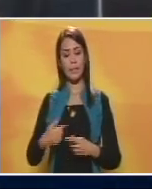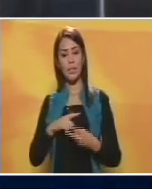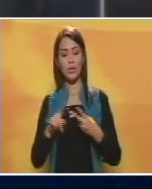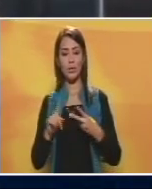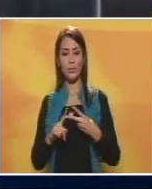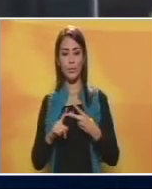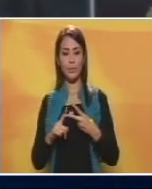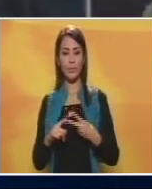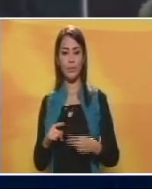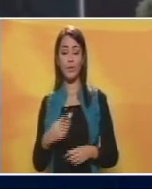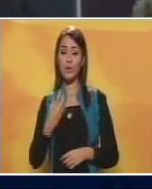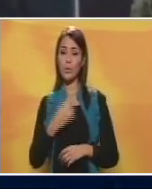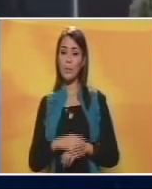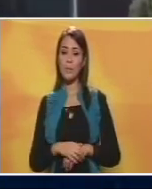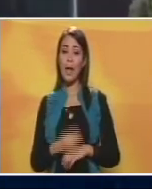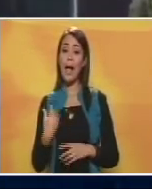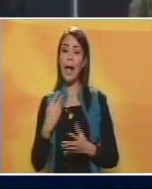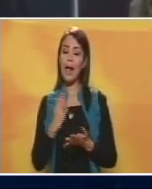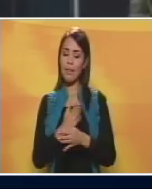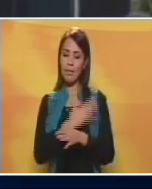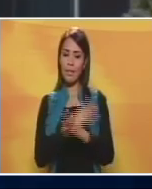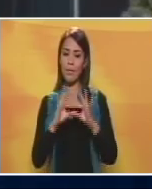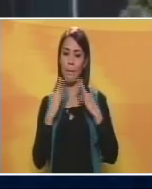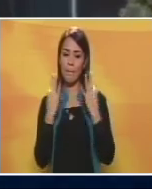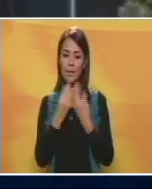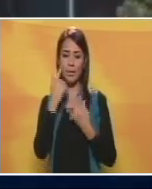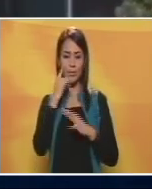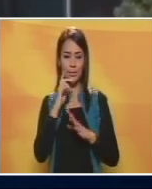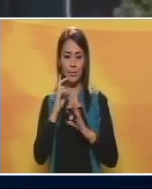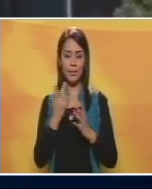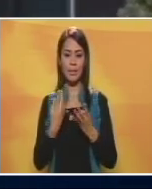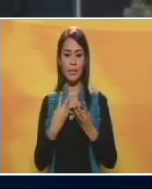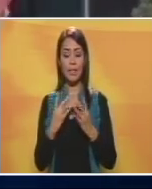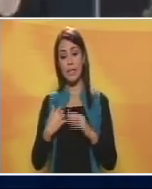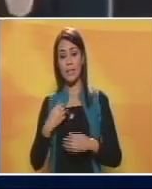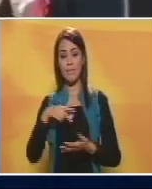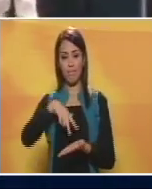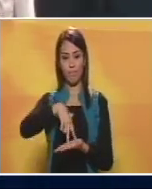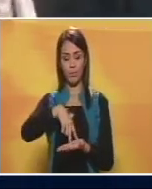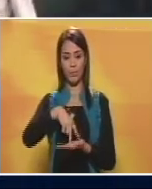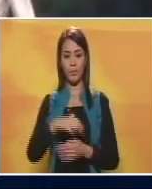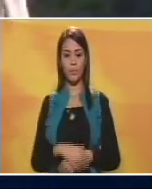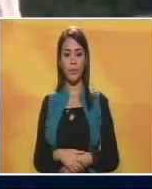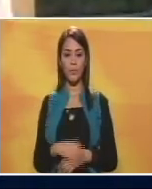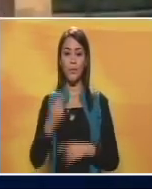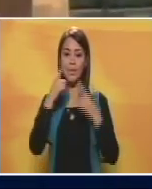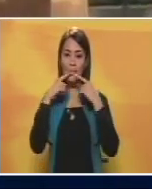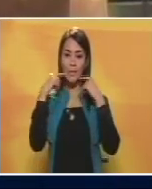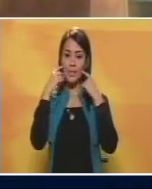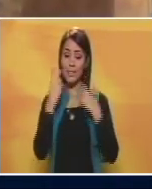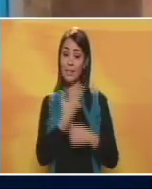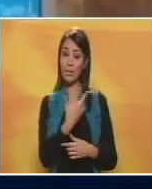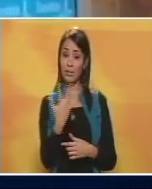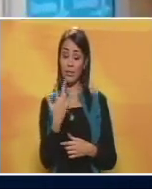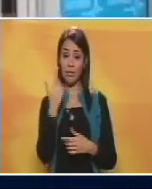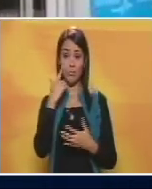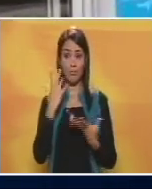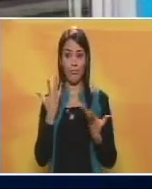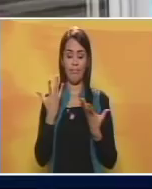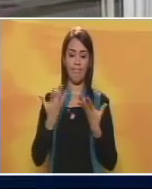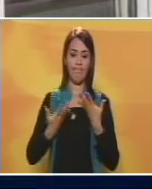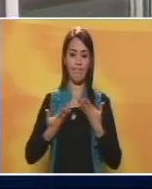suegra. Antes de entrar, el grupo familiar se tomó un momento y posaron para la prensa. Los gestos y las sonrisas de ellos para muchos